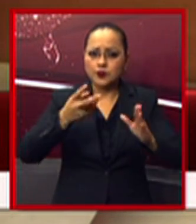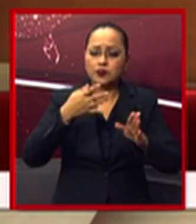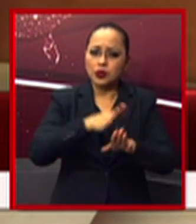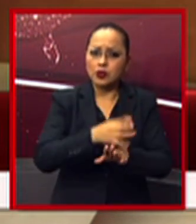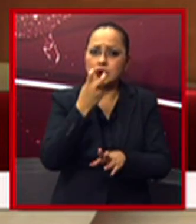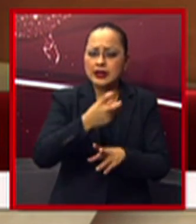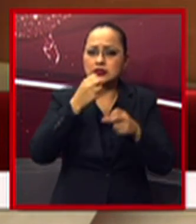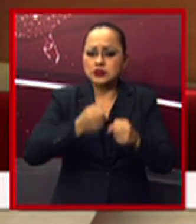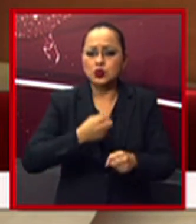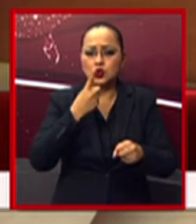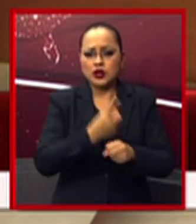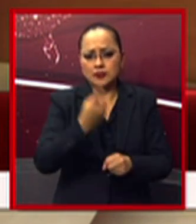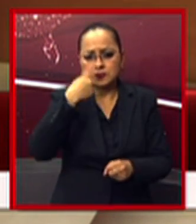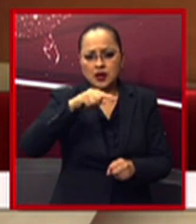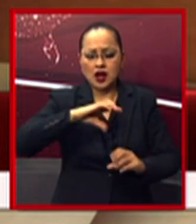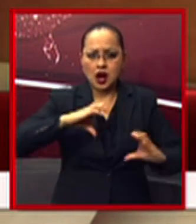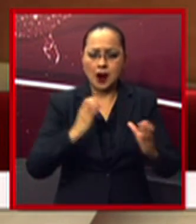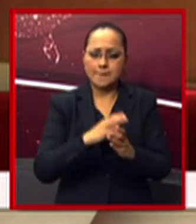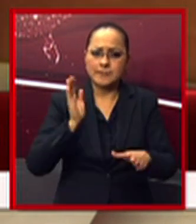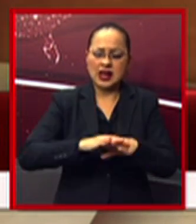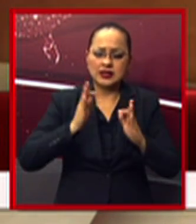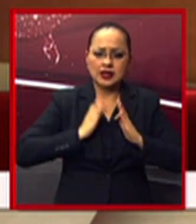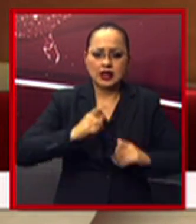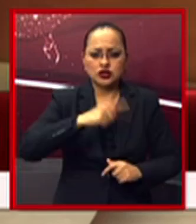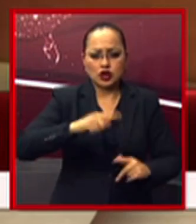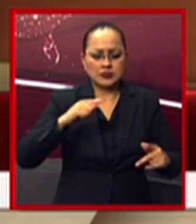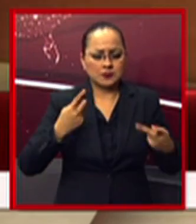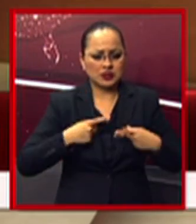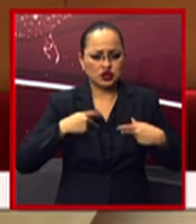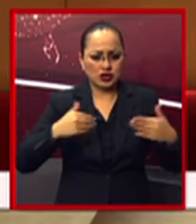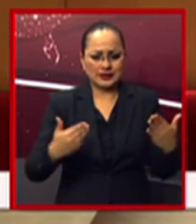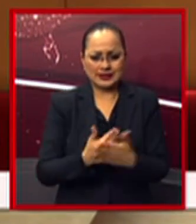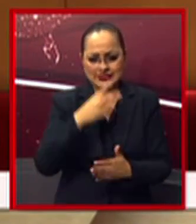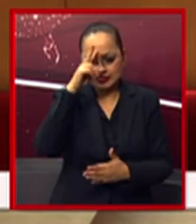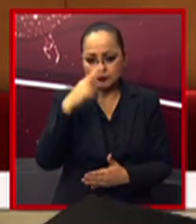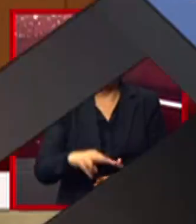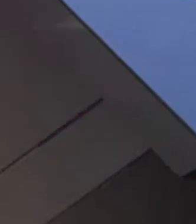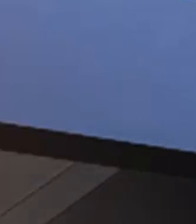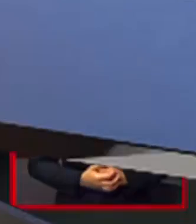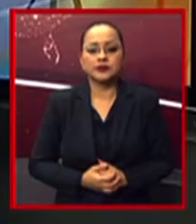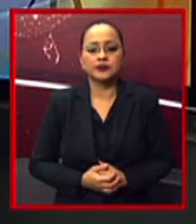proporcionen seguridad y tranquilidad a sus titulares.